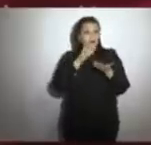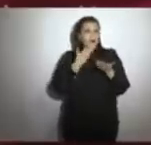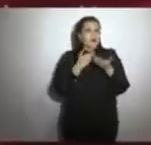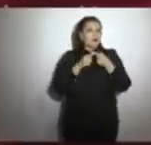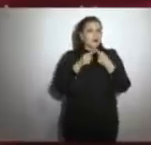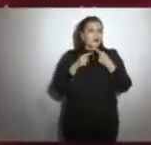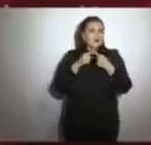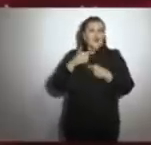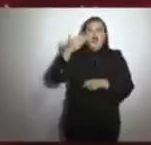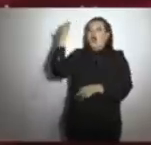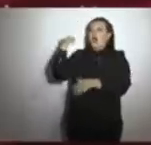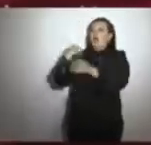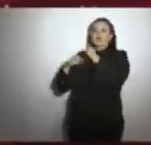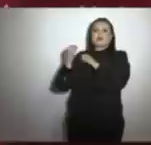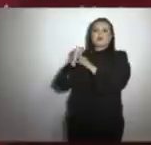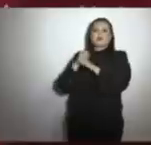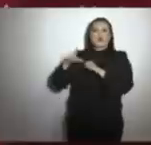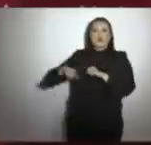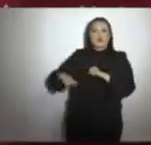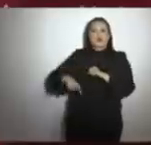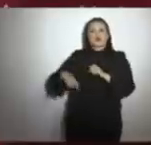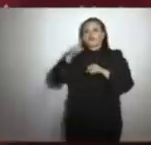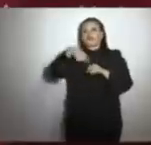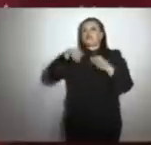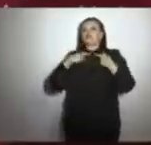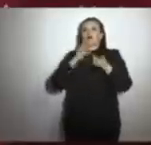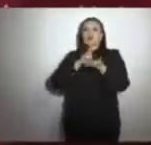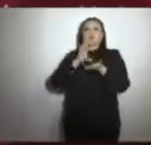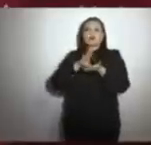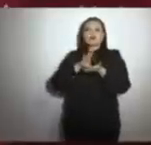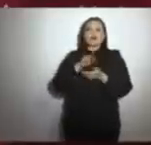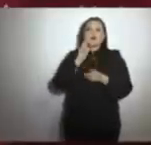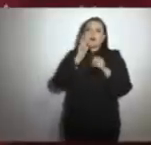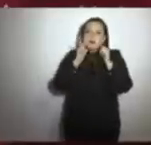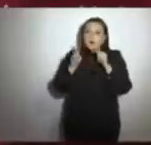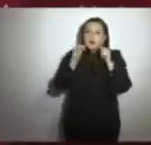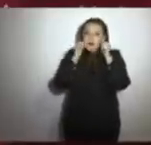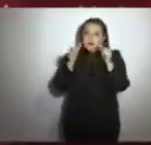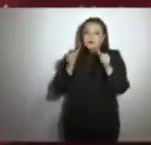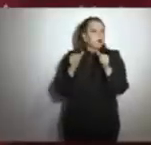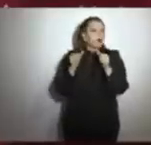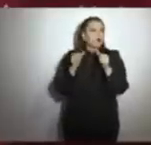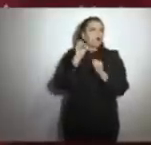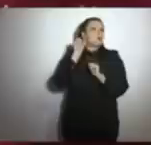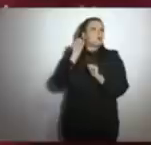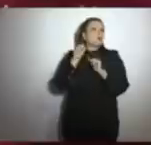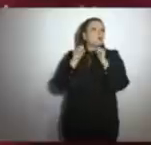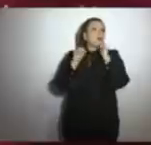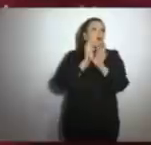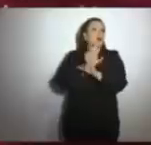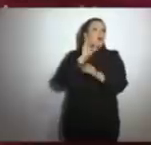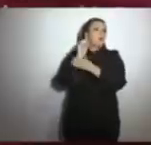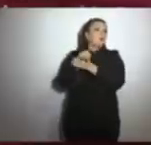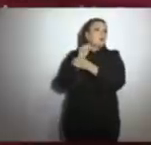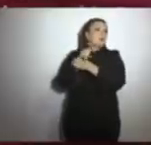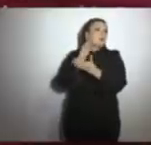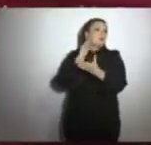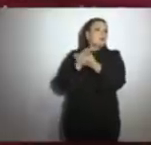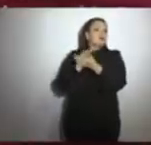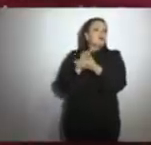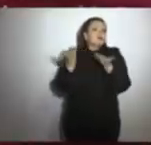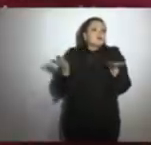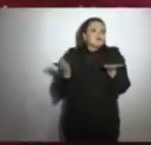gobiernos pasados. No estaban en las acciones del gobierno. Si acaso